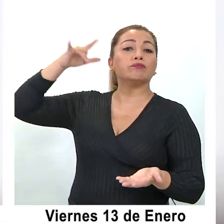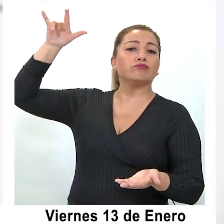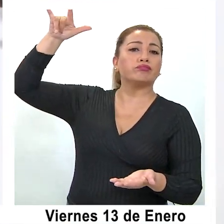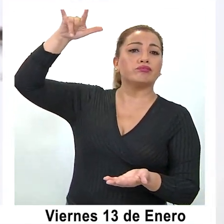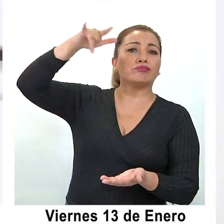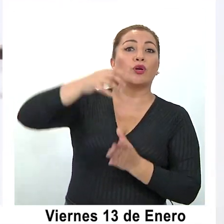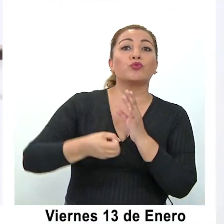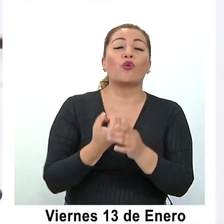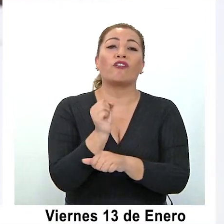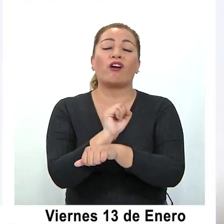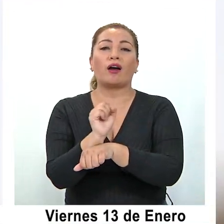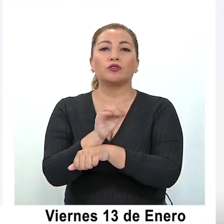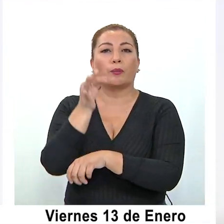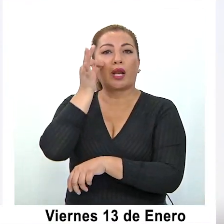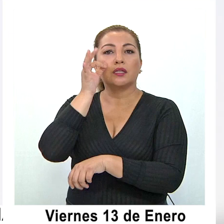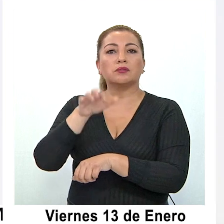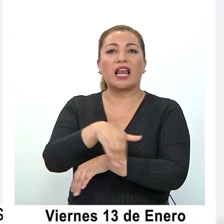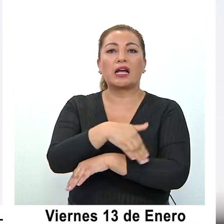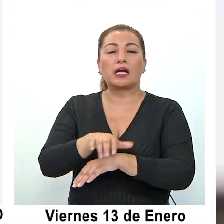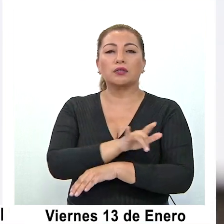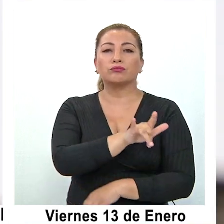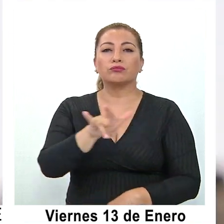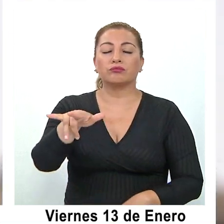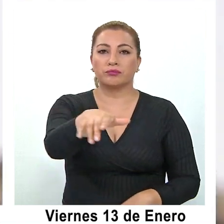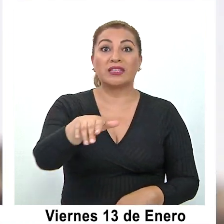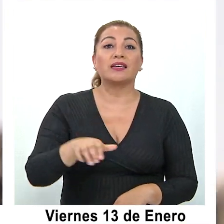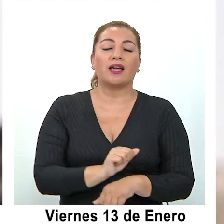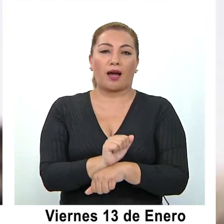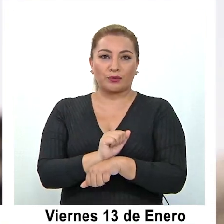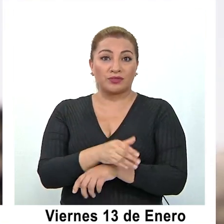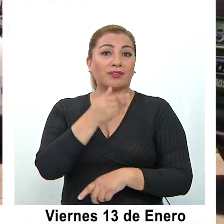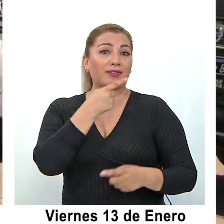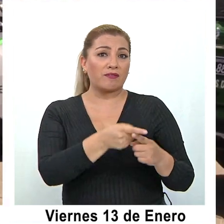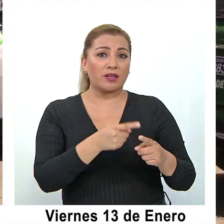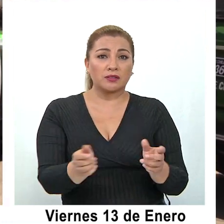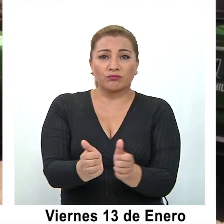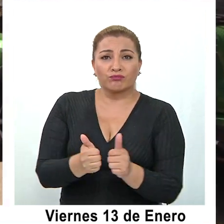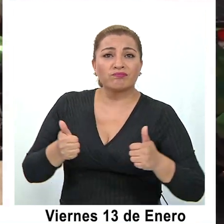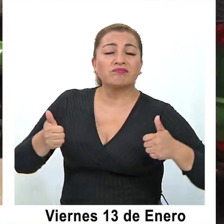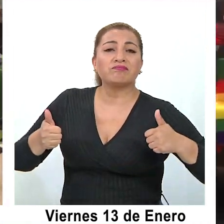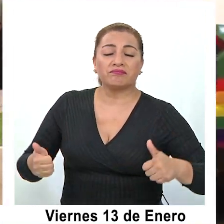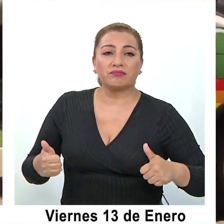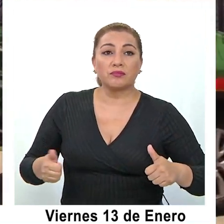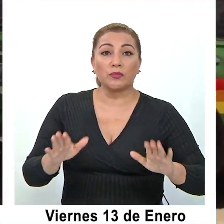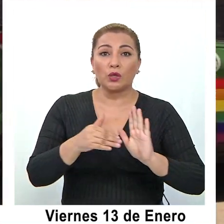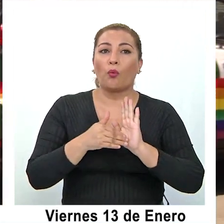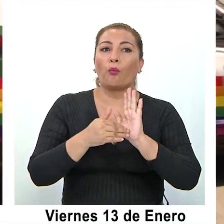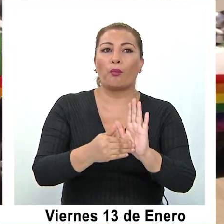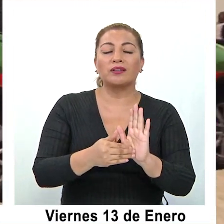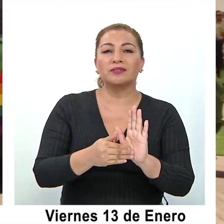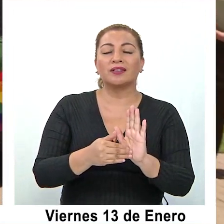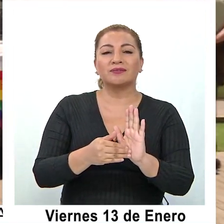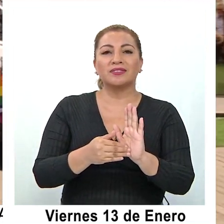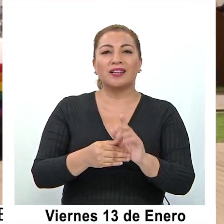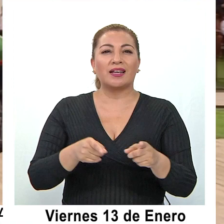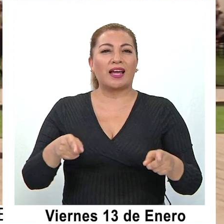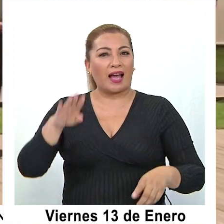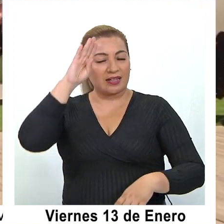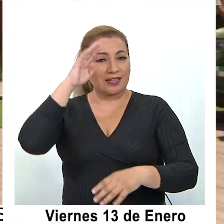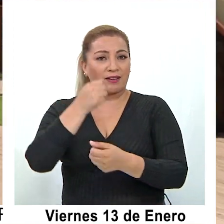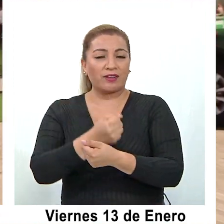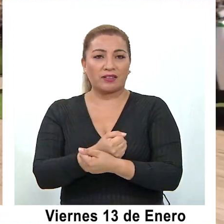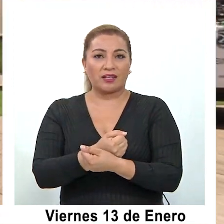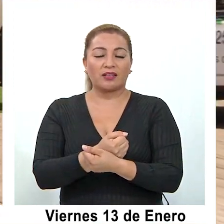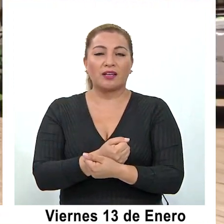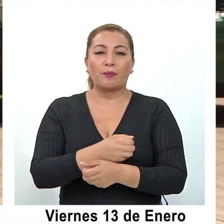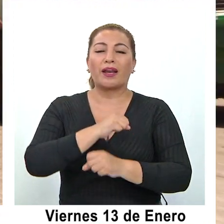nuevos vehículos para el patrullaje en la calle. Por su parte, distintas autoridades destacaron la implementación entregada a carabineros